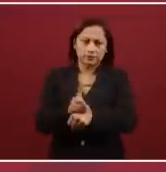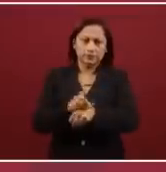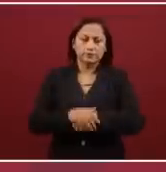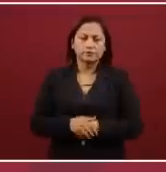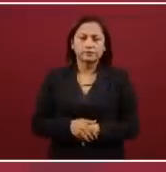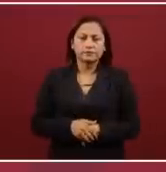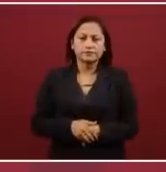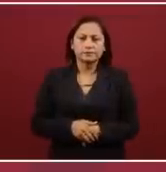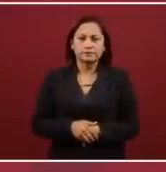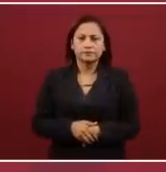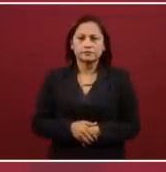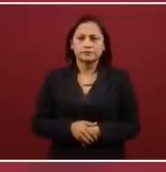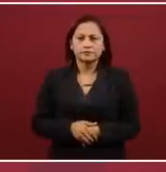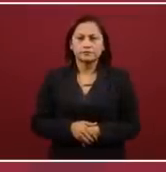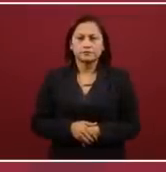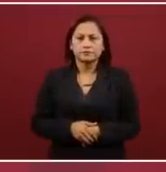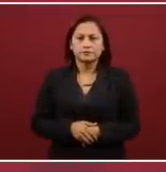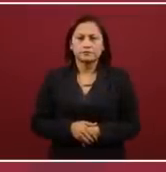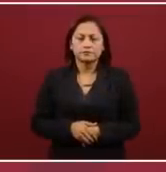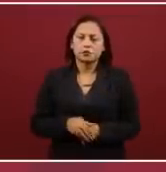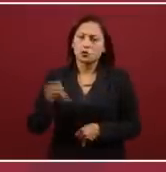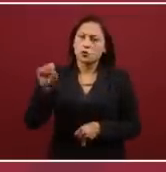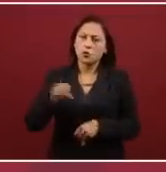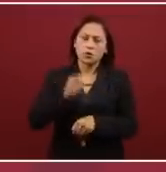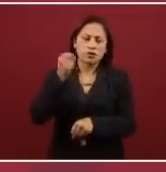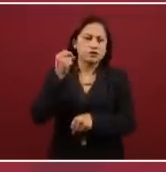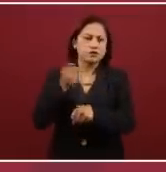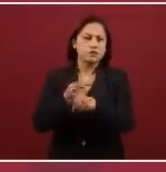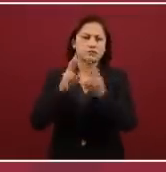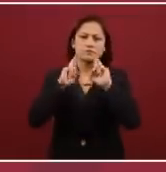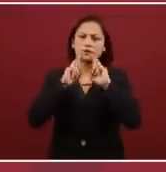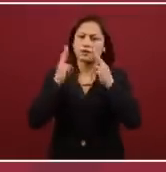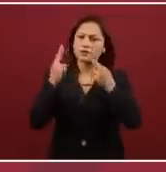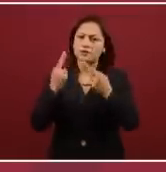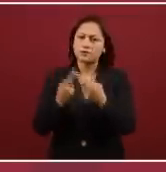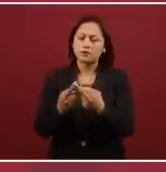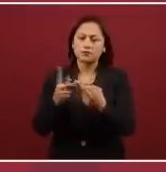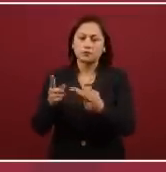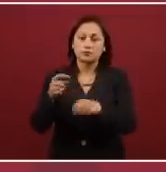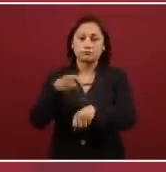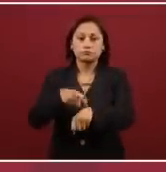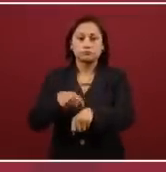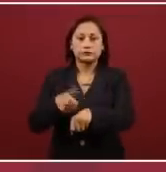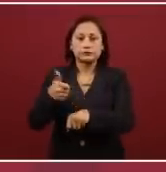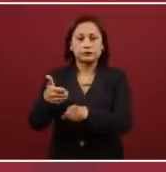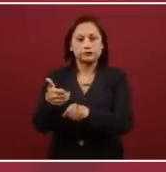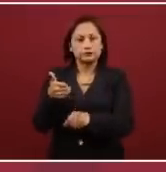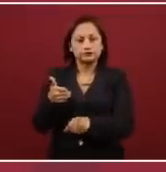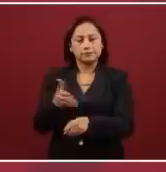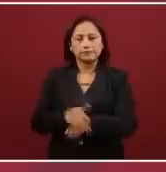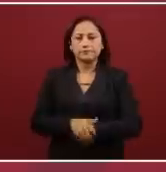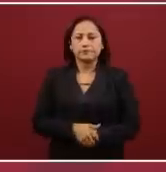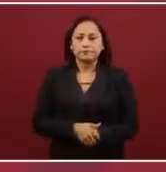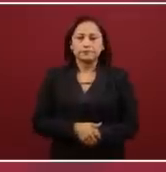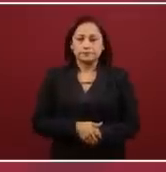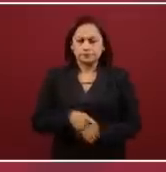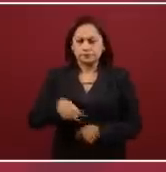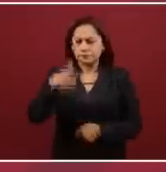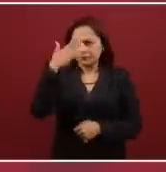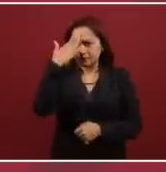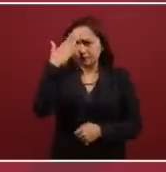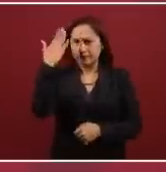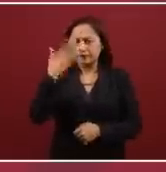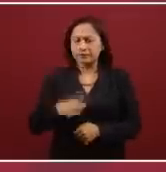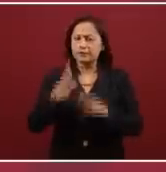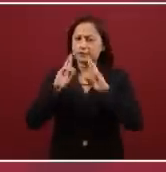el muy temprano, antes de las 6. Como ya saben, nos reunimos para